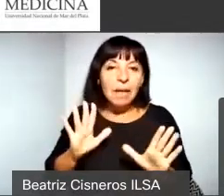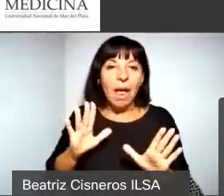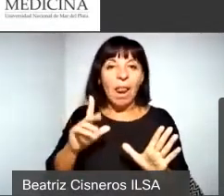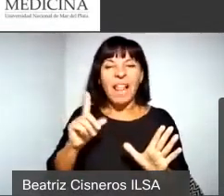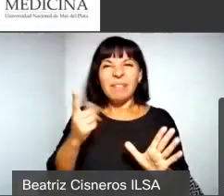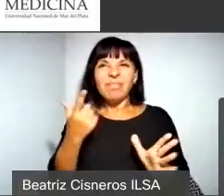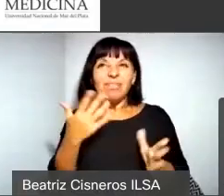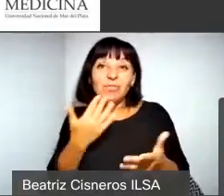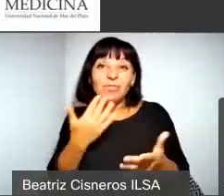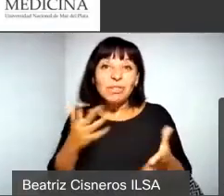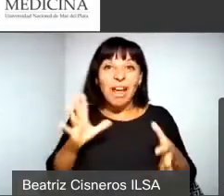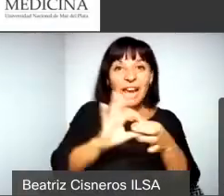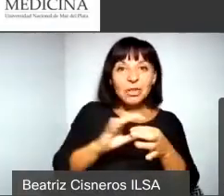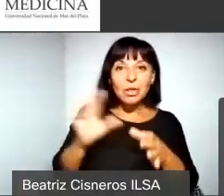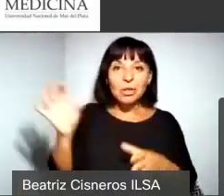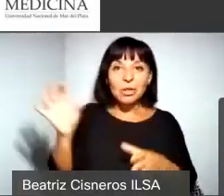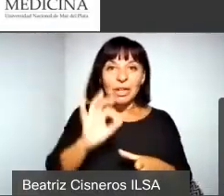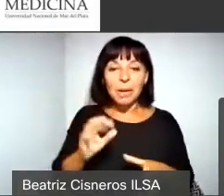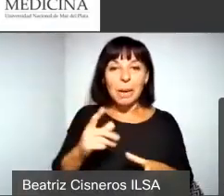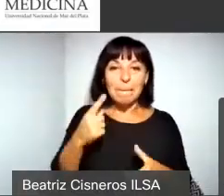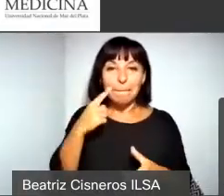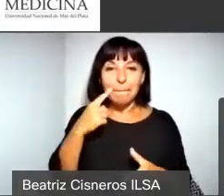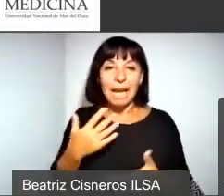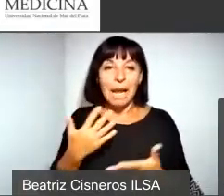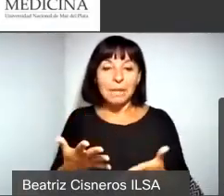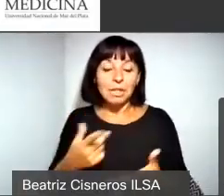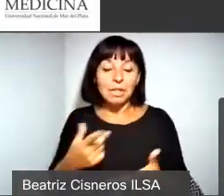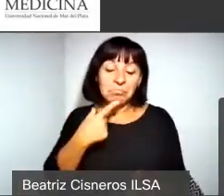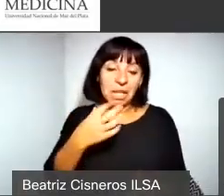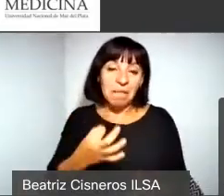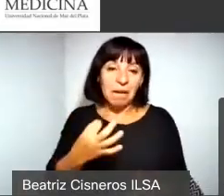en la presentación y es cierta.